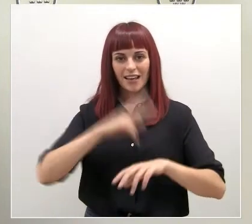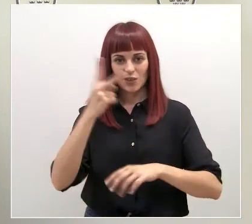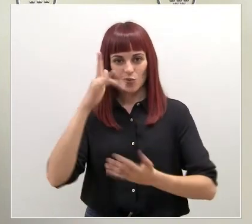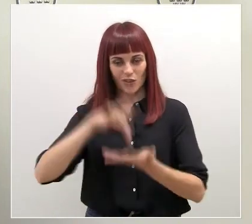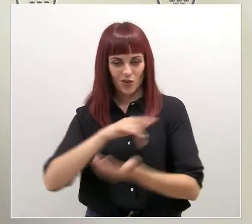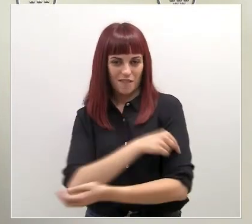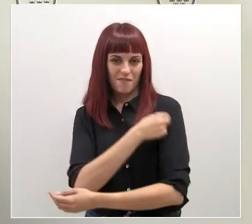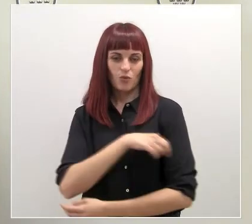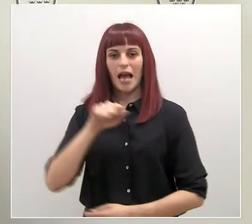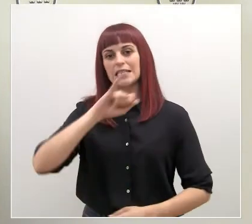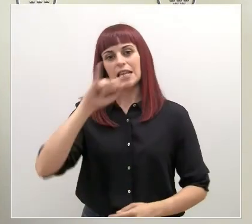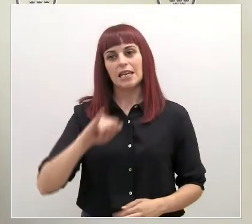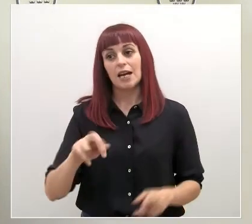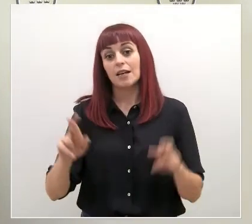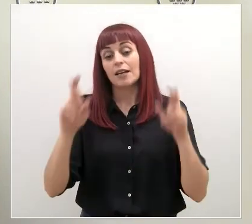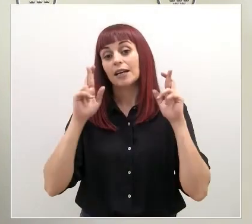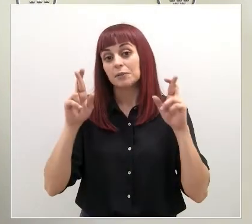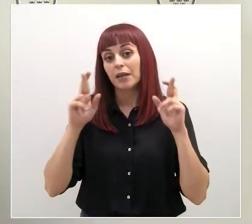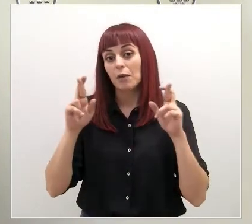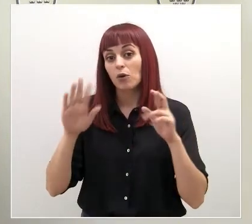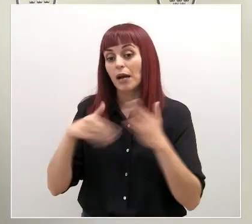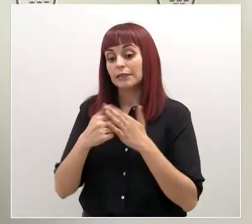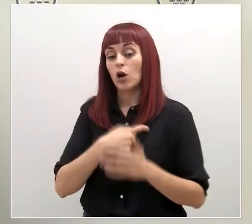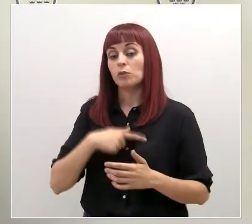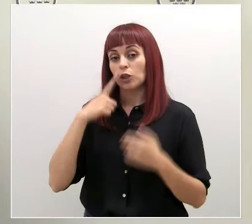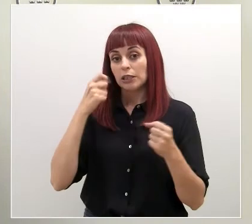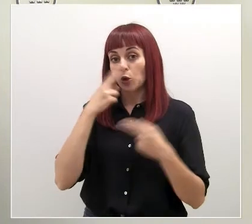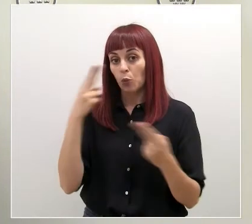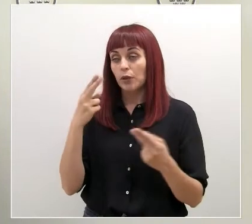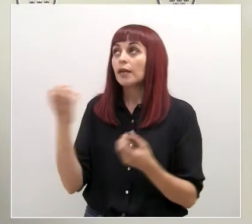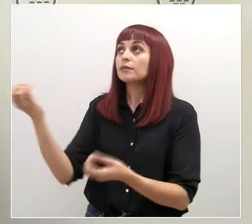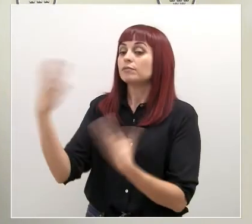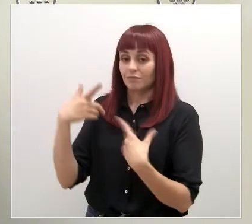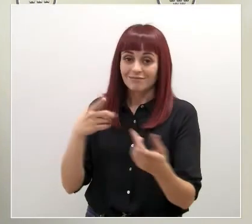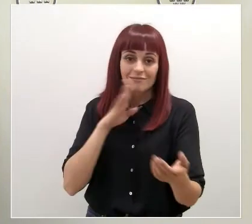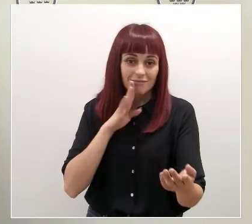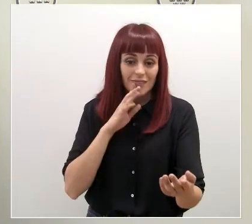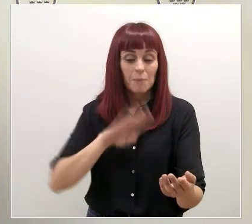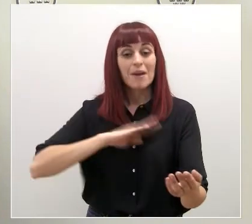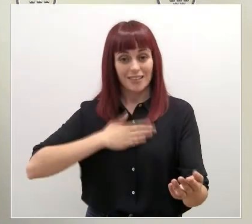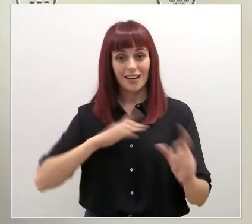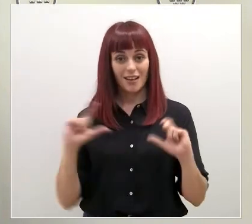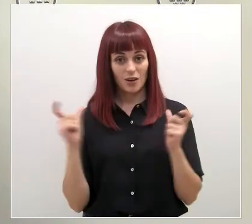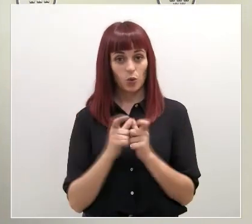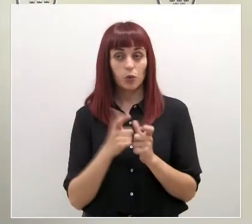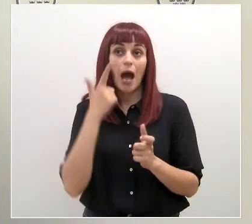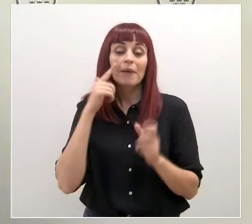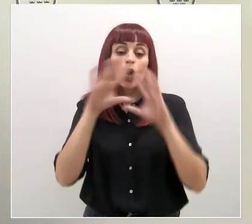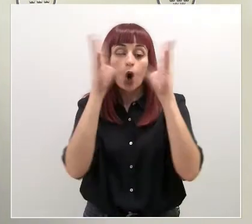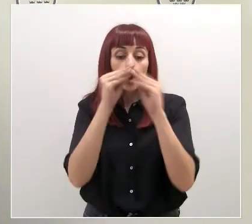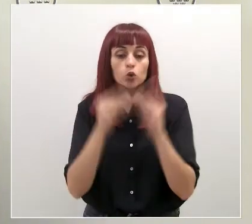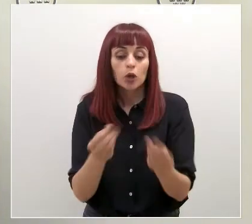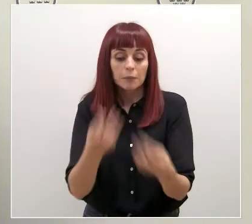segunda dosis. Esperamos al pronunciamiento de la Comisión de Salud Pública, que efectivamente, como usted bien ha dicho, se reúne mañana, y a ver qué conclusiones